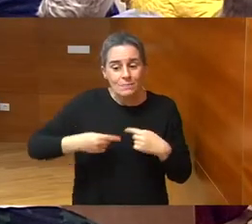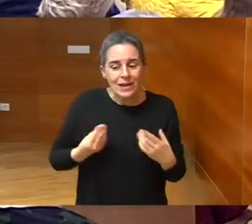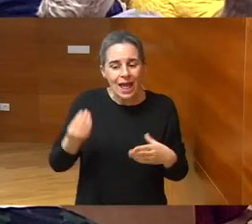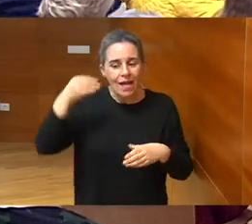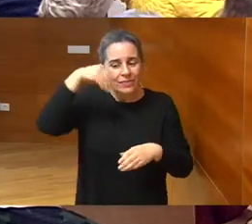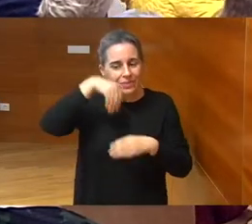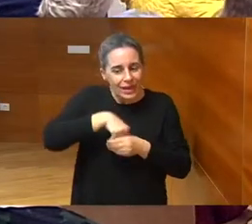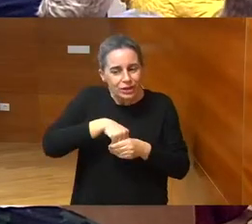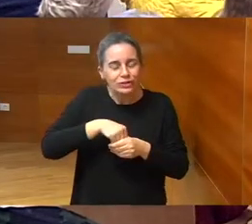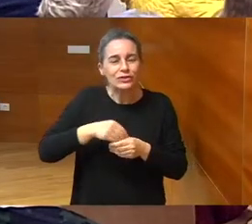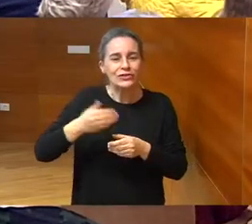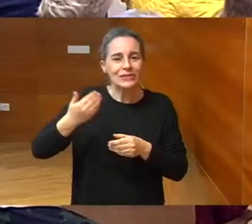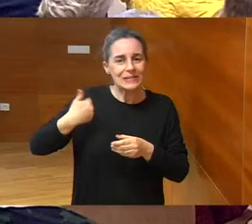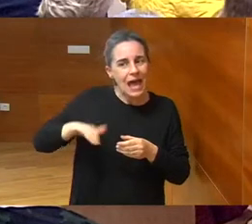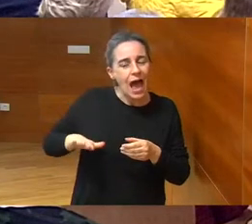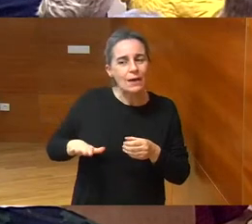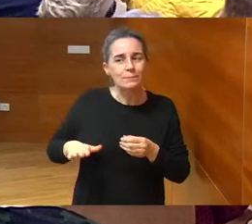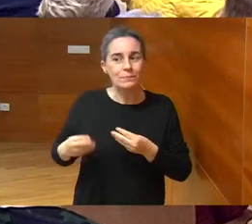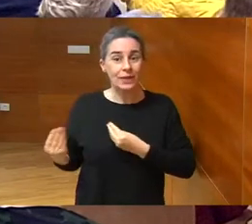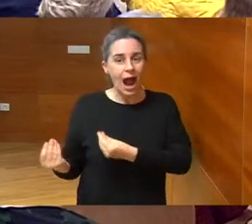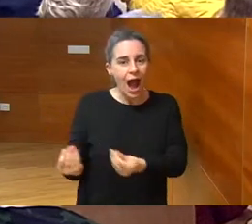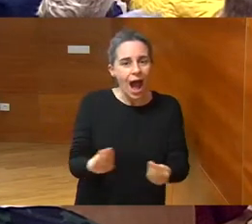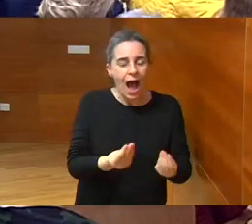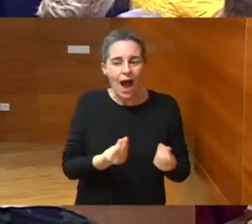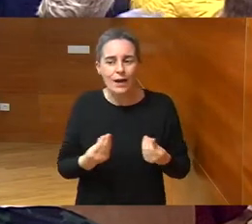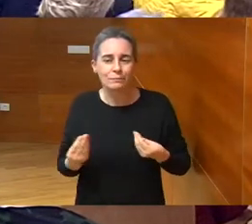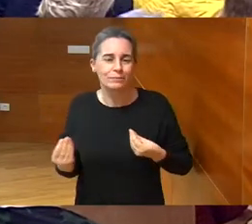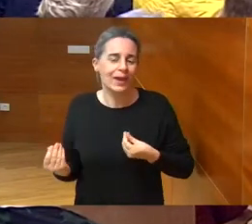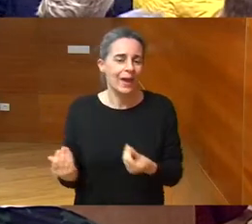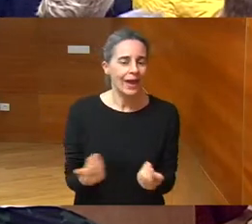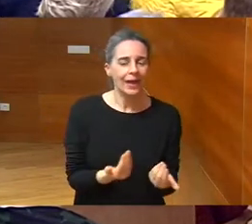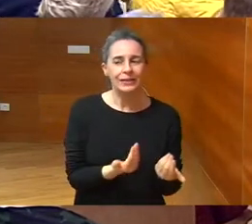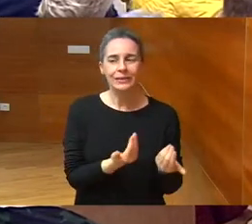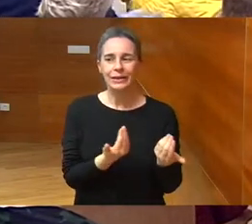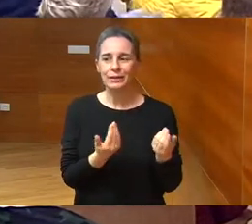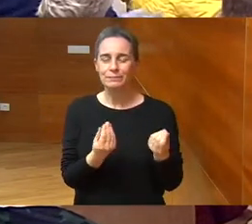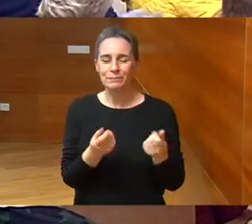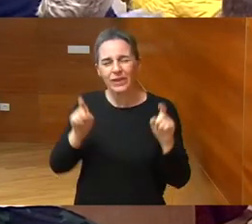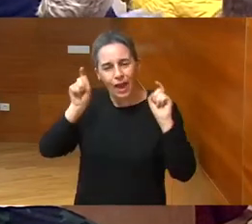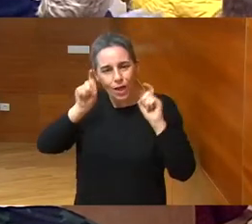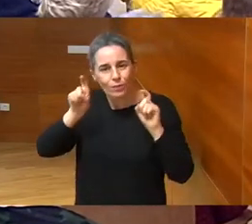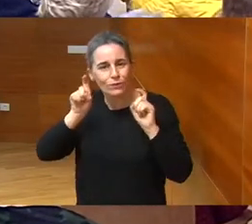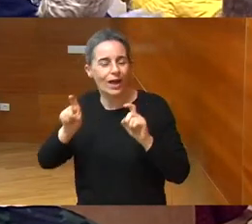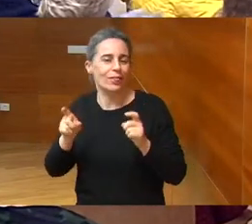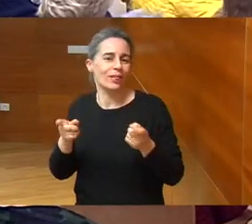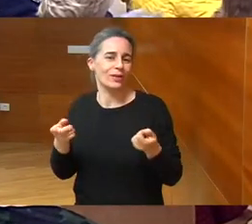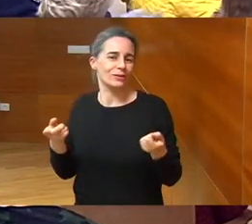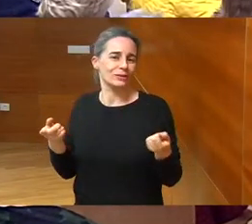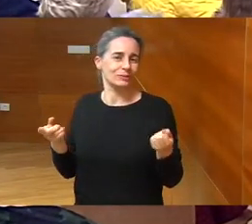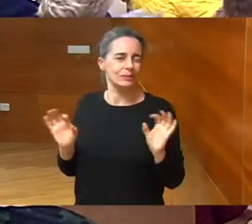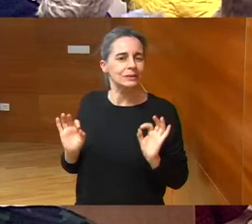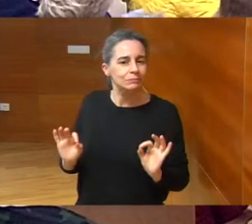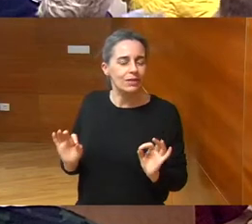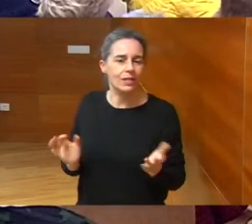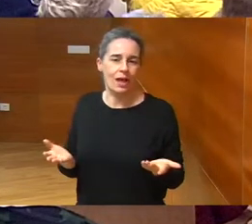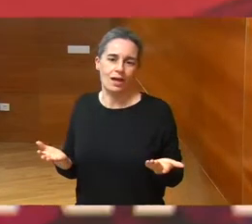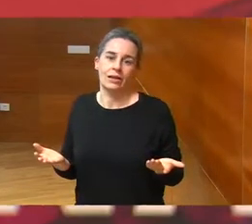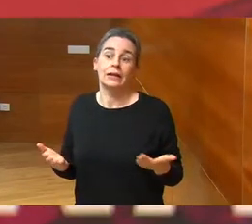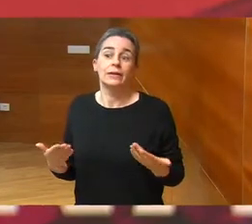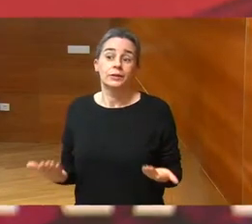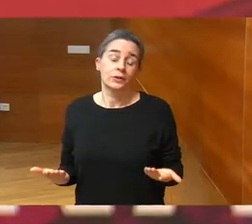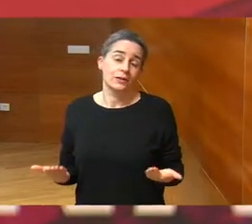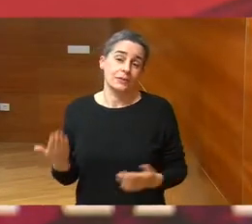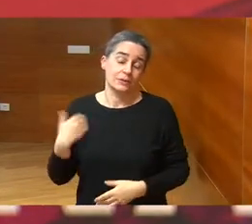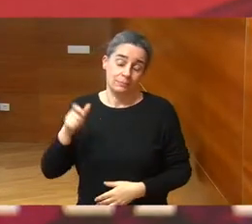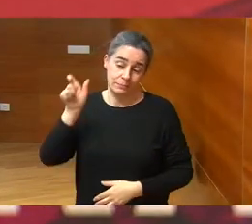quiero decir obviamente no que sé no que se educó Ela que pudo bueno en otro caso